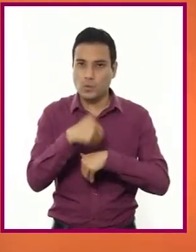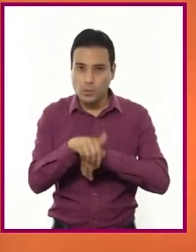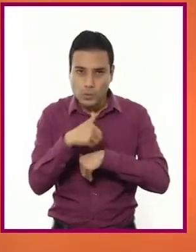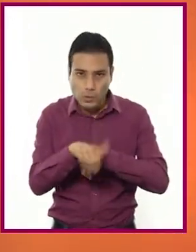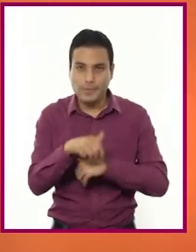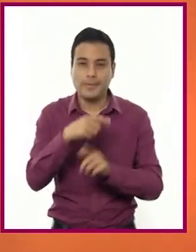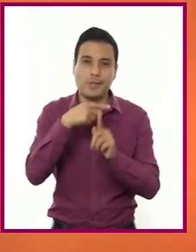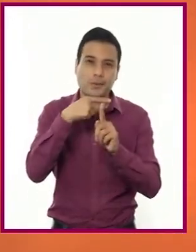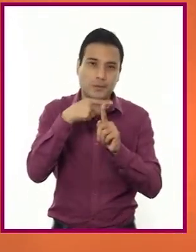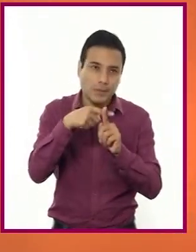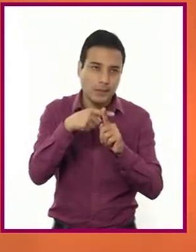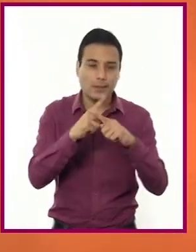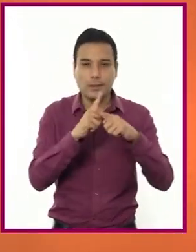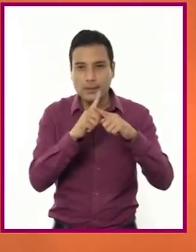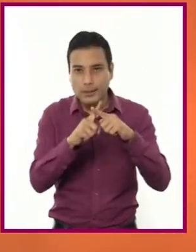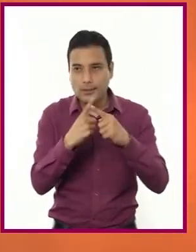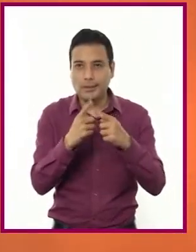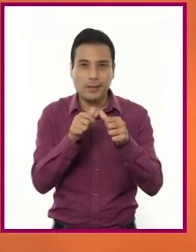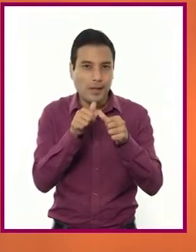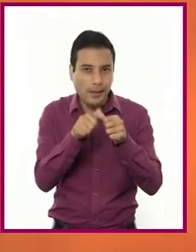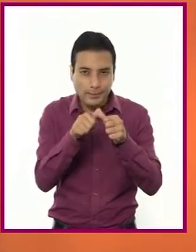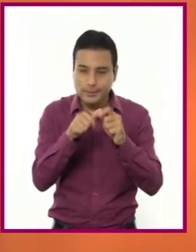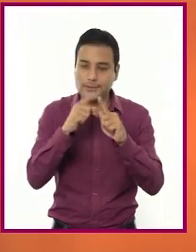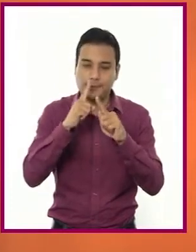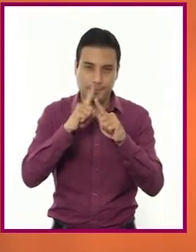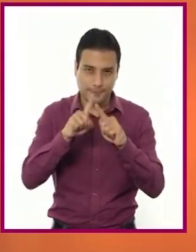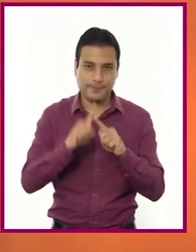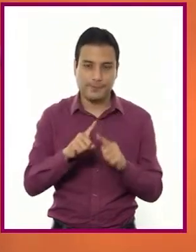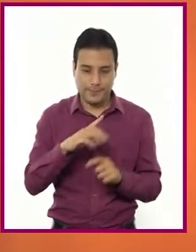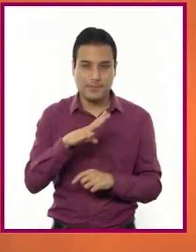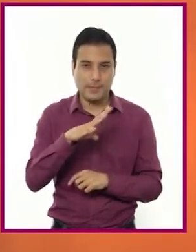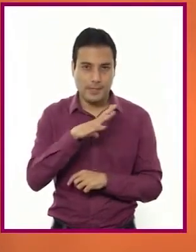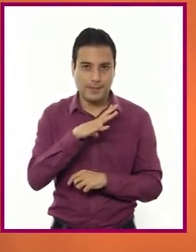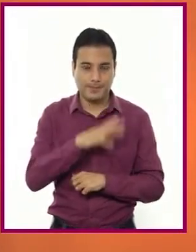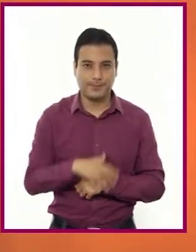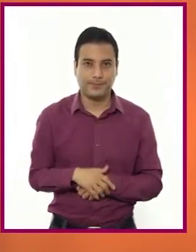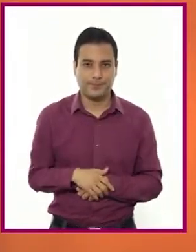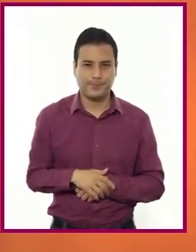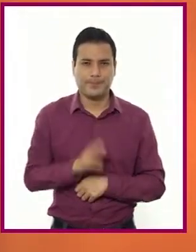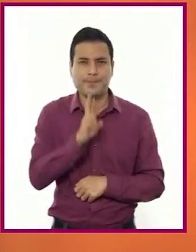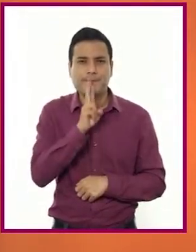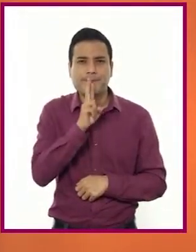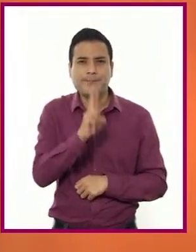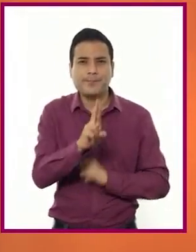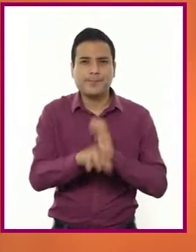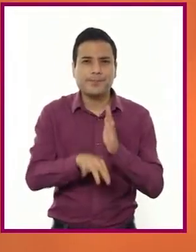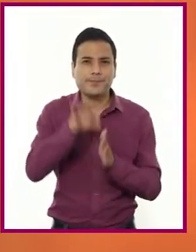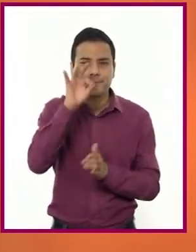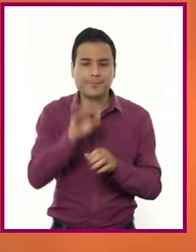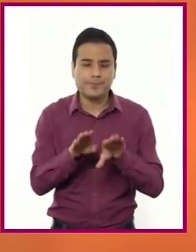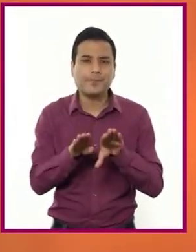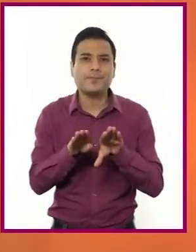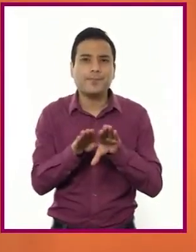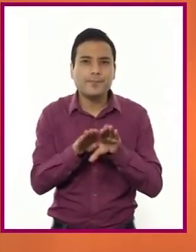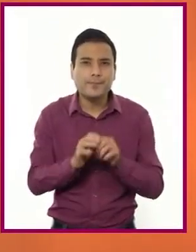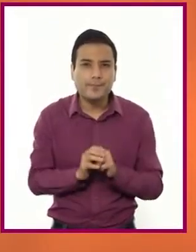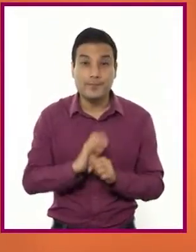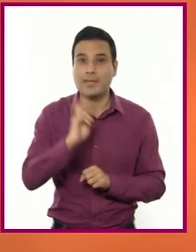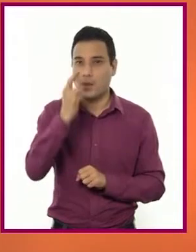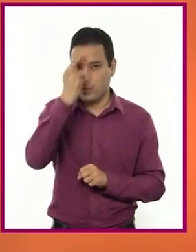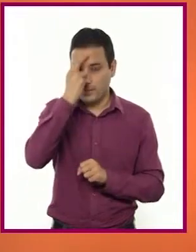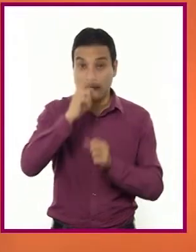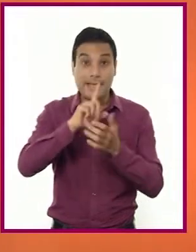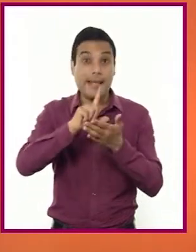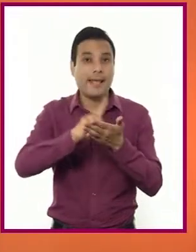literales, en este caso llamadas incógnitas. Para resolverlas es necesario recordar las leyes y